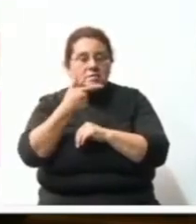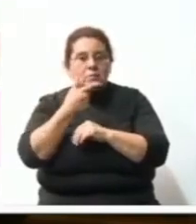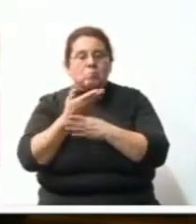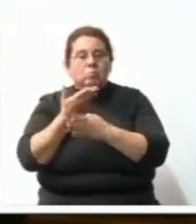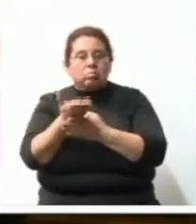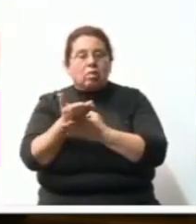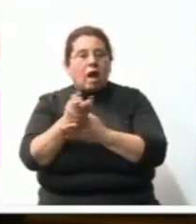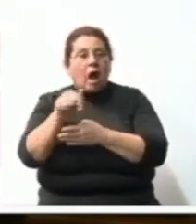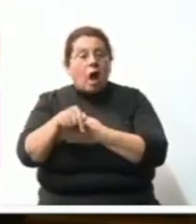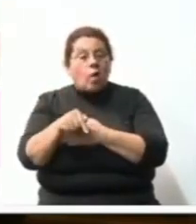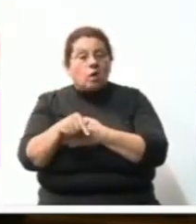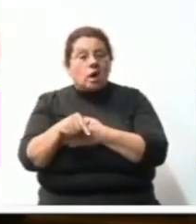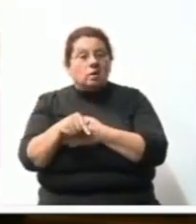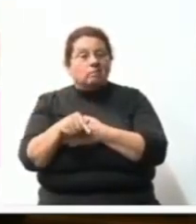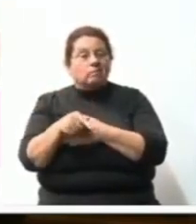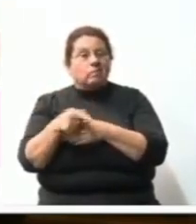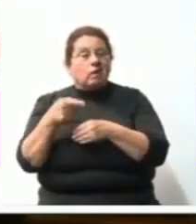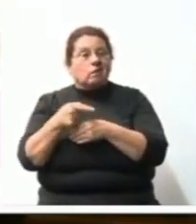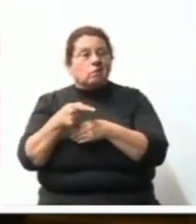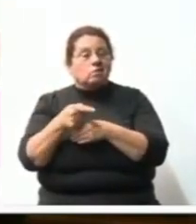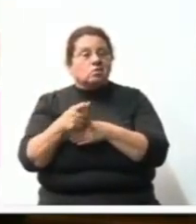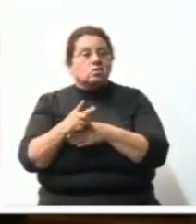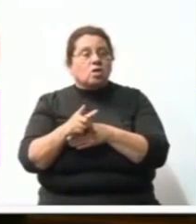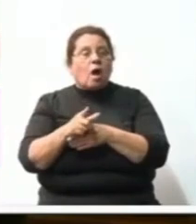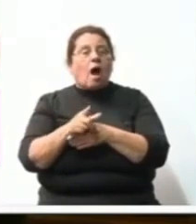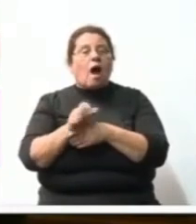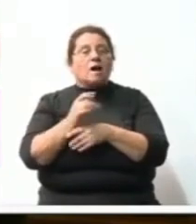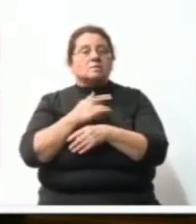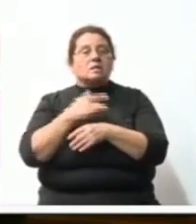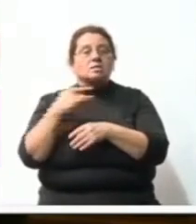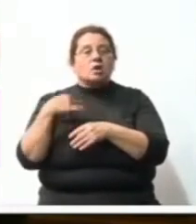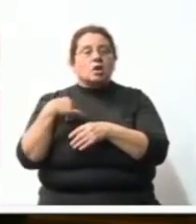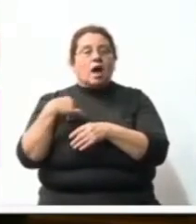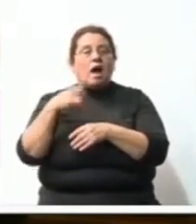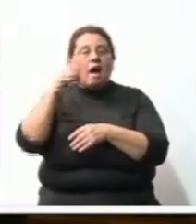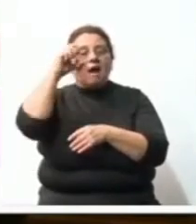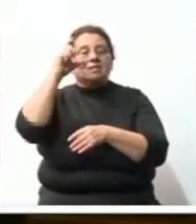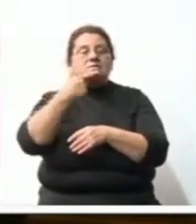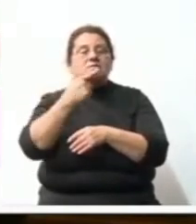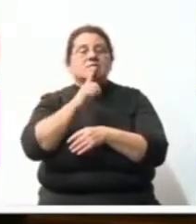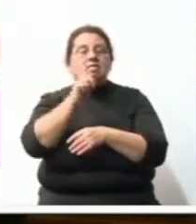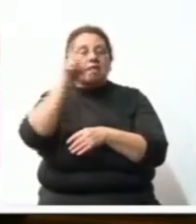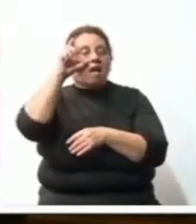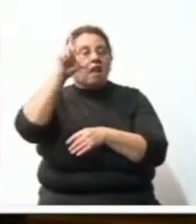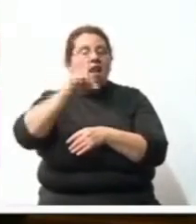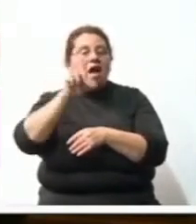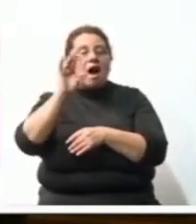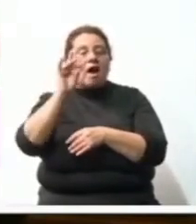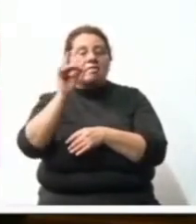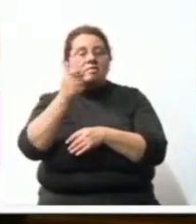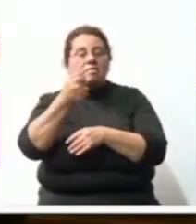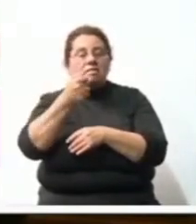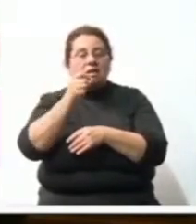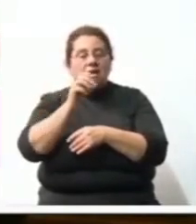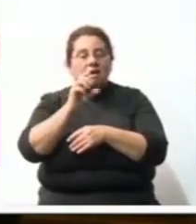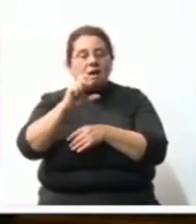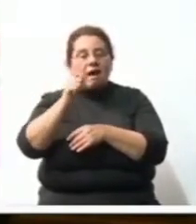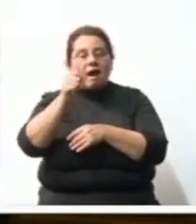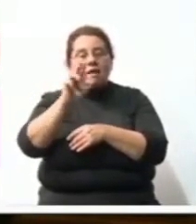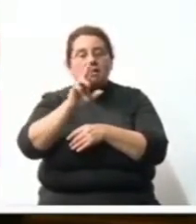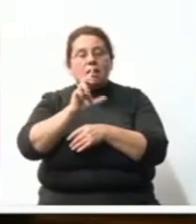atacar ahora recientemente a Estela de carlotto diciéndole tu hija decí que tu hija es montonera